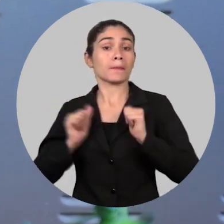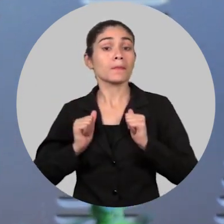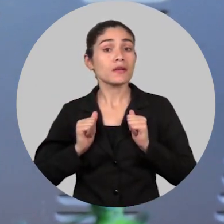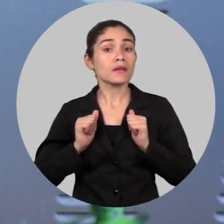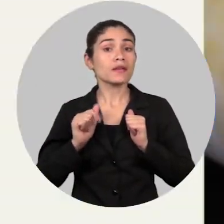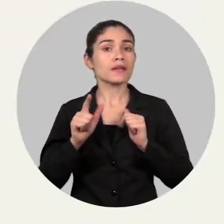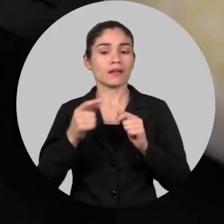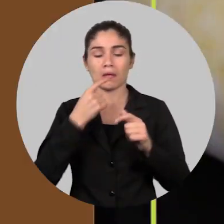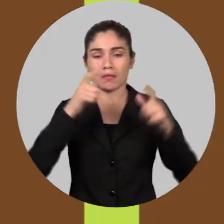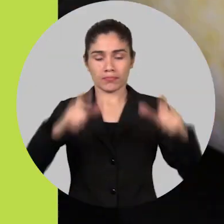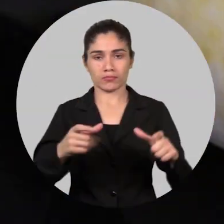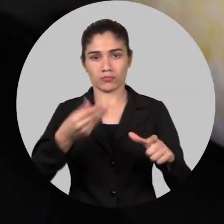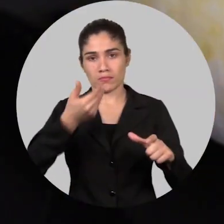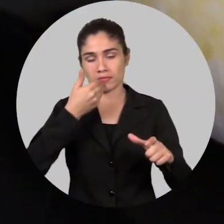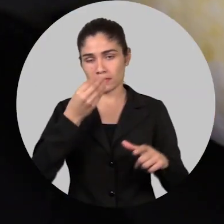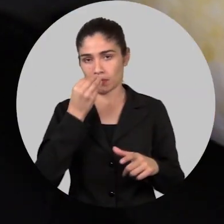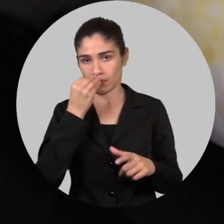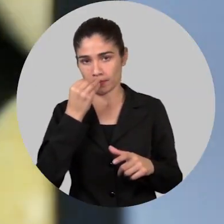terminada.